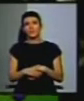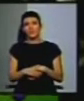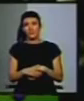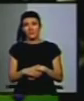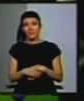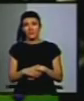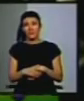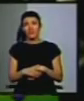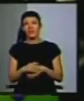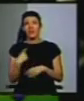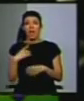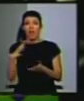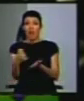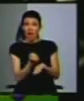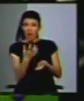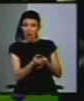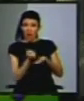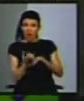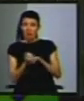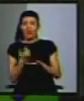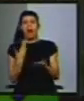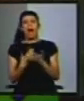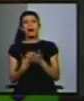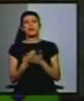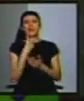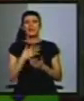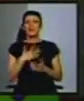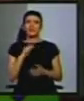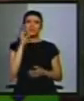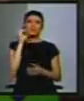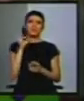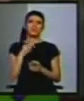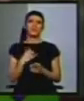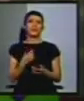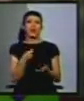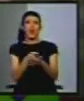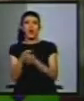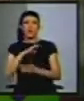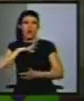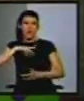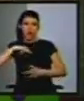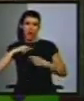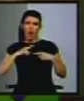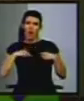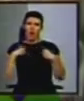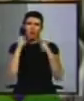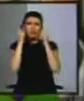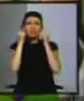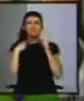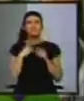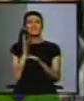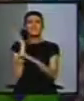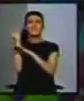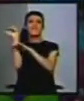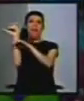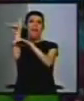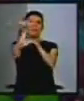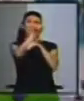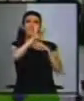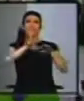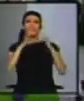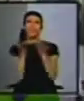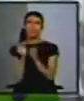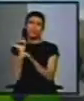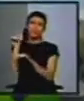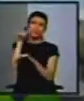Con los botines que consiguen se dan la buena vida, compran joyas, viajan a distintos lugares del mundo que quizás muchos de los que